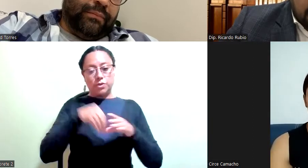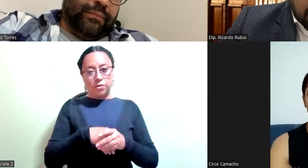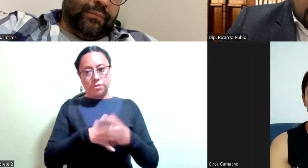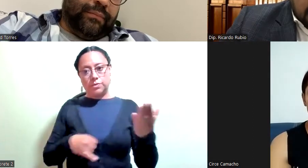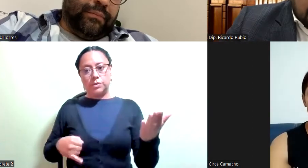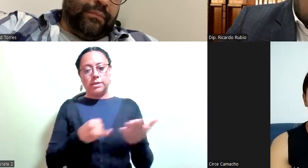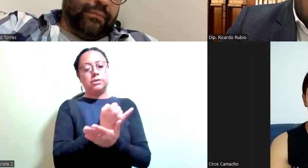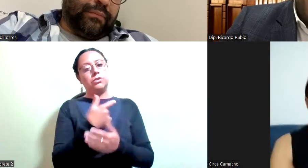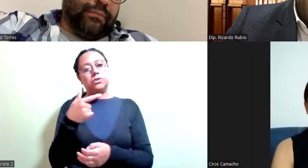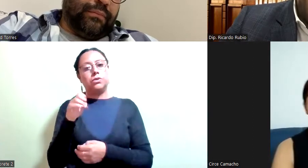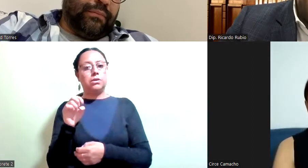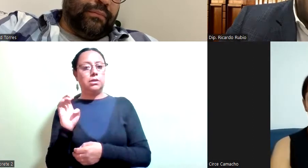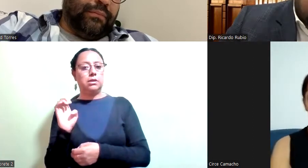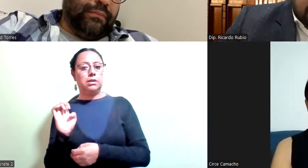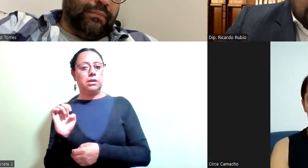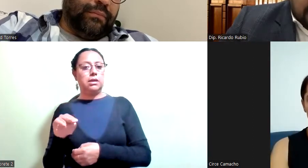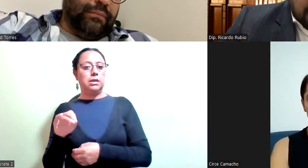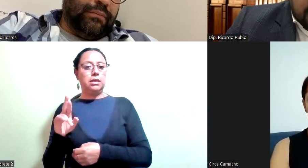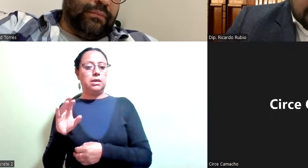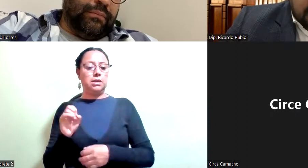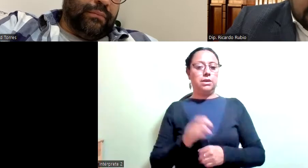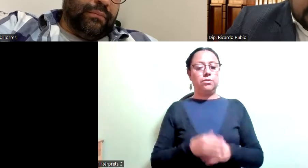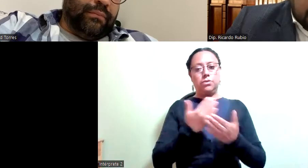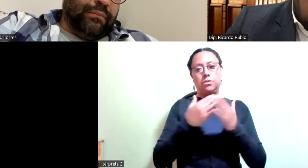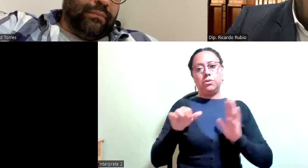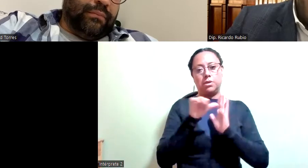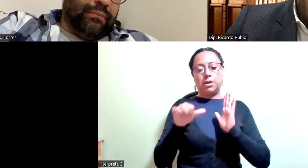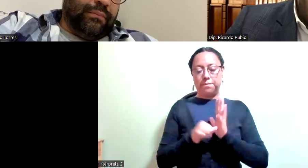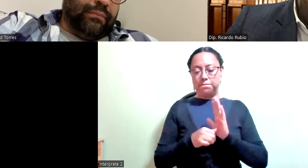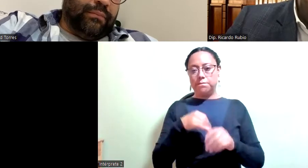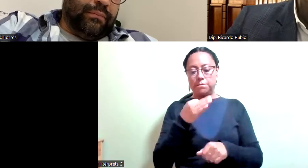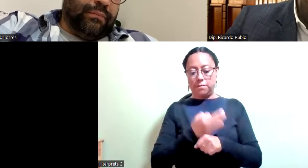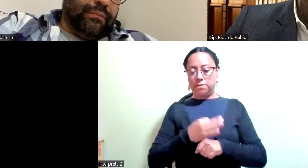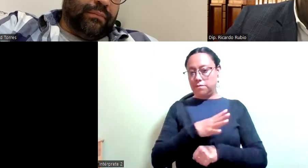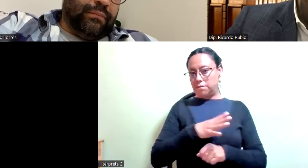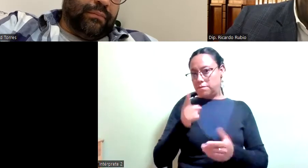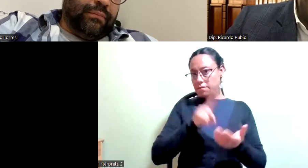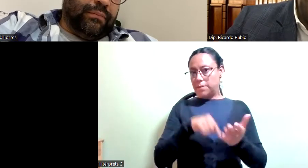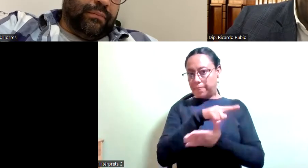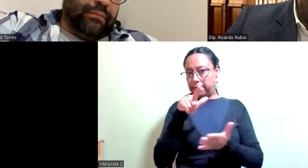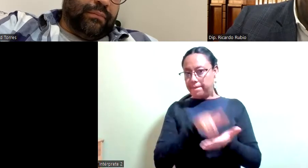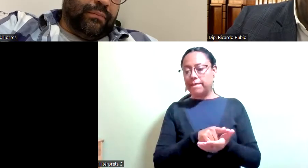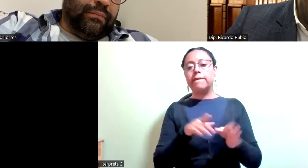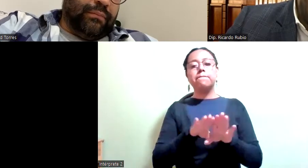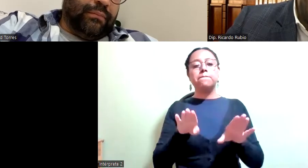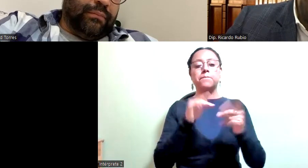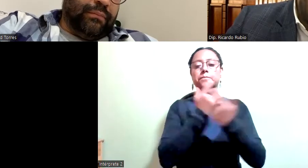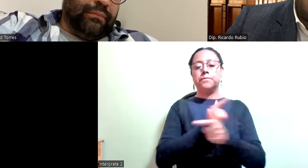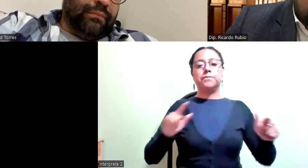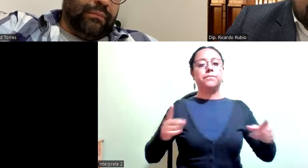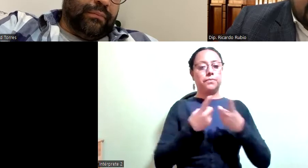género. Y además el artículo actualmente, como está en la ley, habla dice, libre desarrollo de